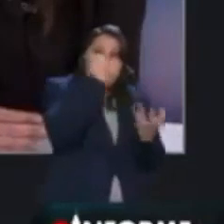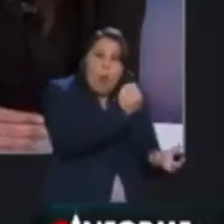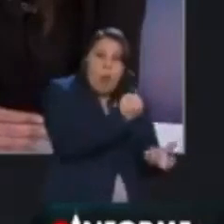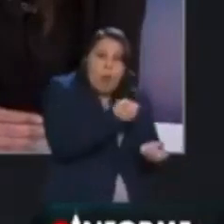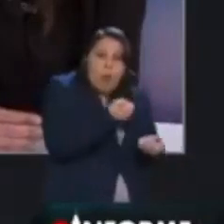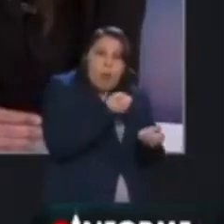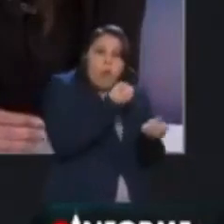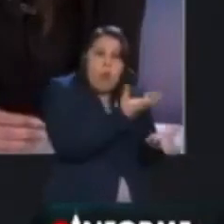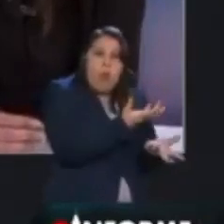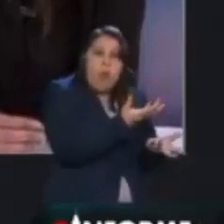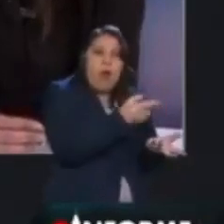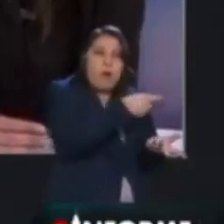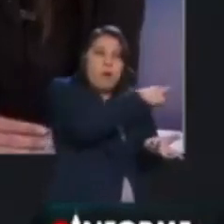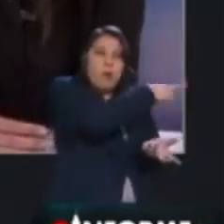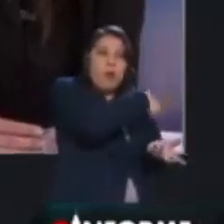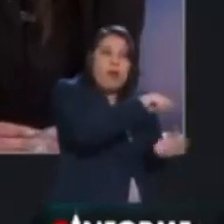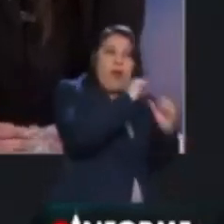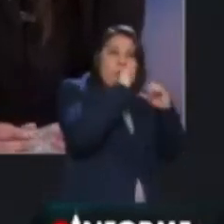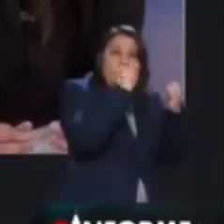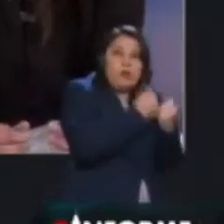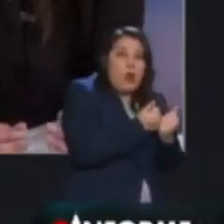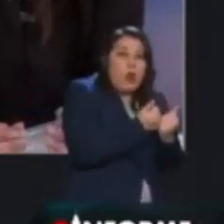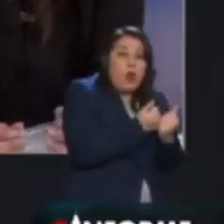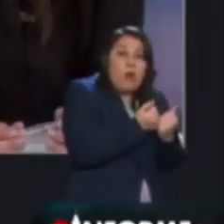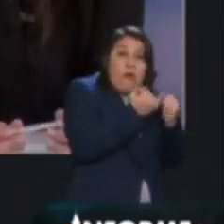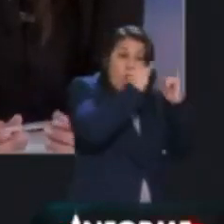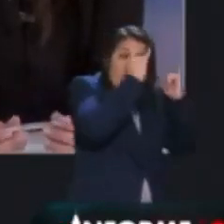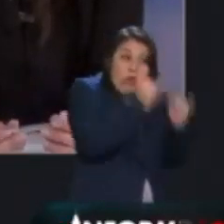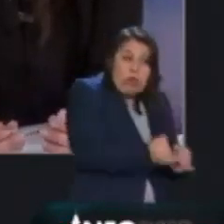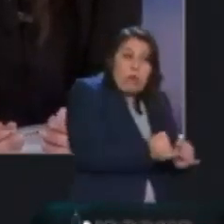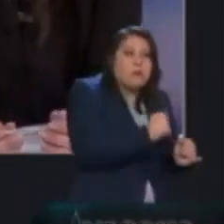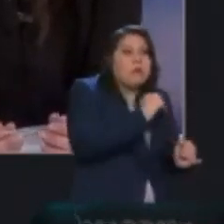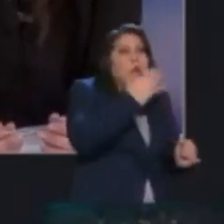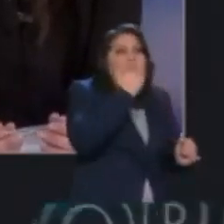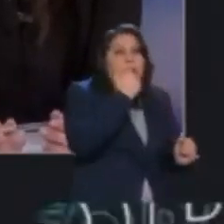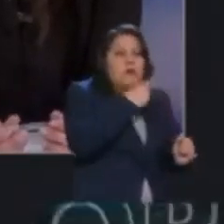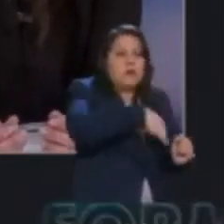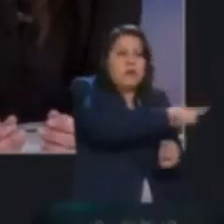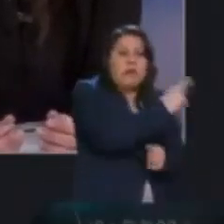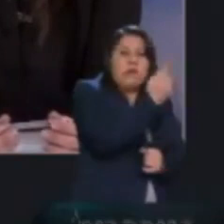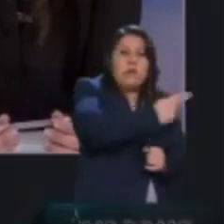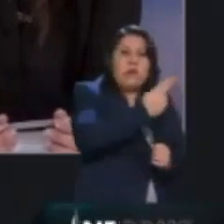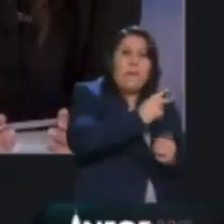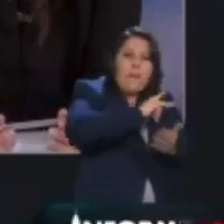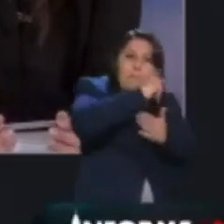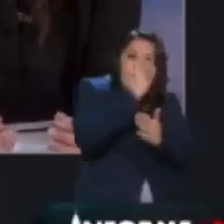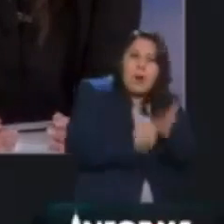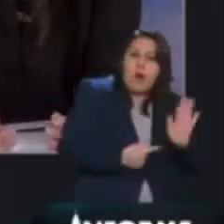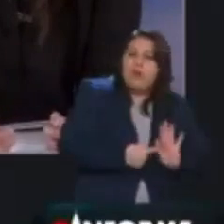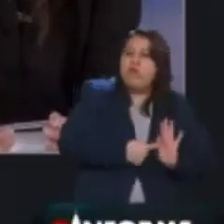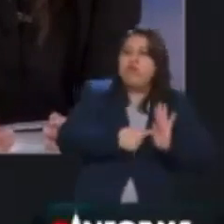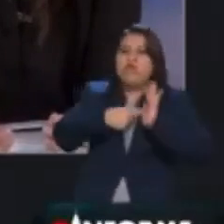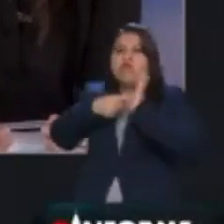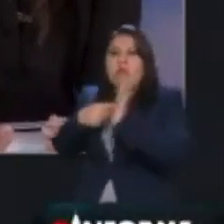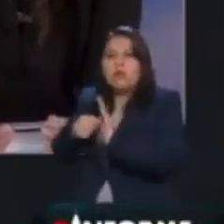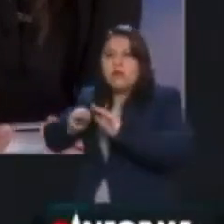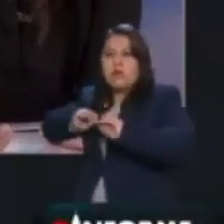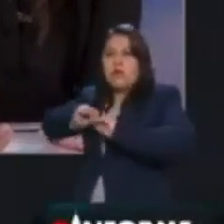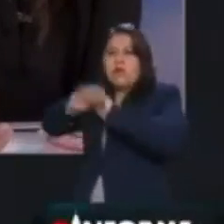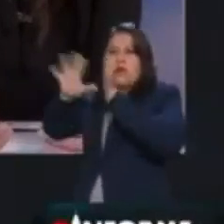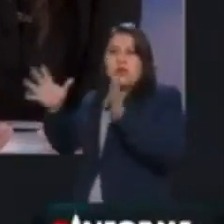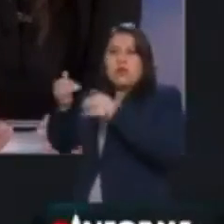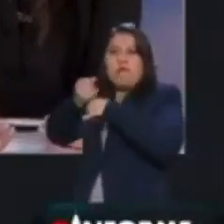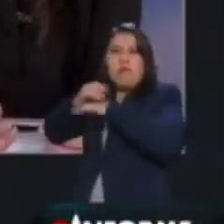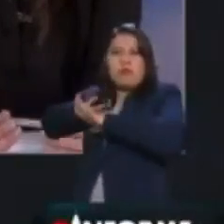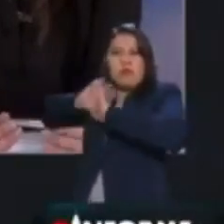esos recursos, ¿no? O sea, pues está bien padre en ese sentido, porque entonces de manera reiterada en el presupuesto te tienen que destinar una partida, y